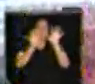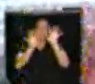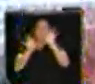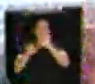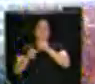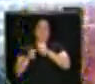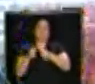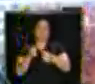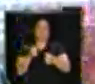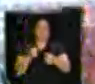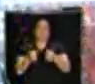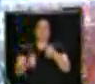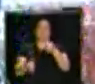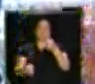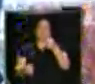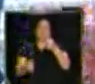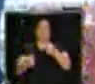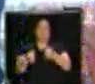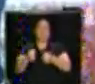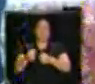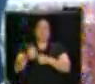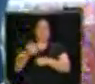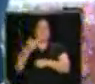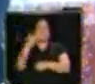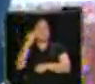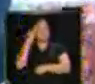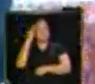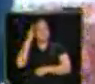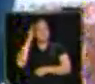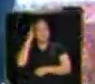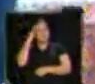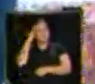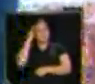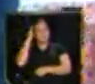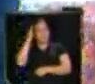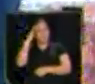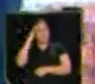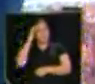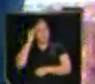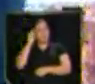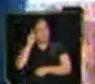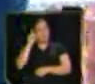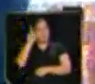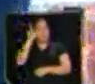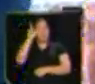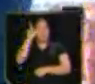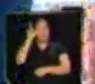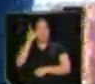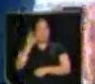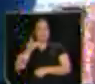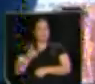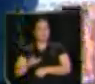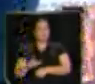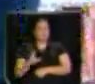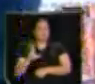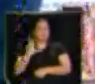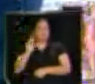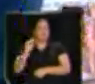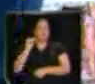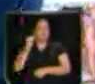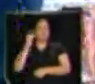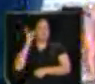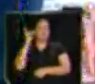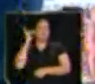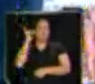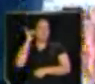objeta nada. En realidad lo que están... beneficios tributarios. Por eso. Están interesados. Pero entonces, entonces es un conflicto también